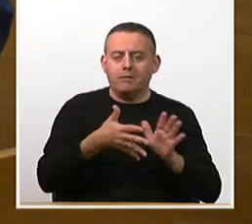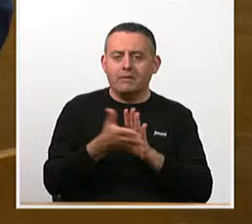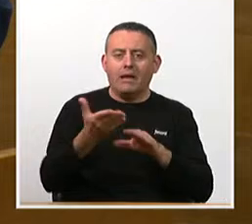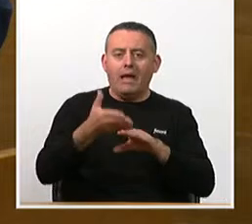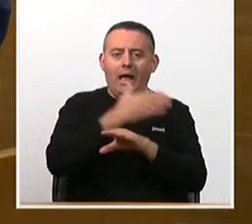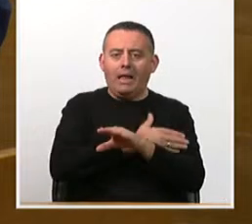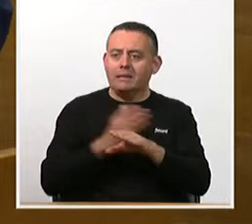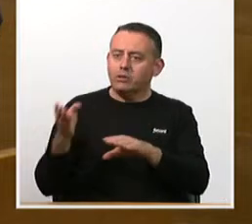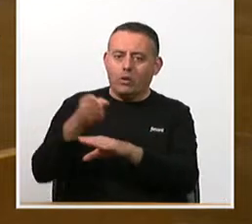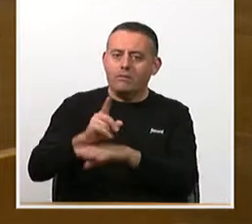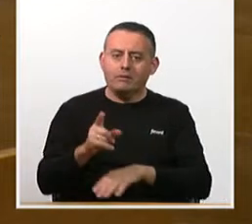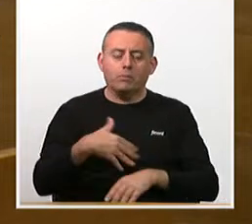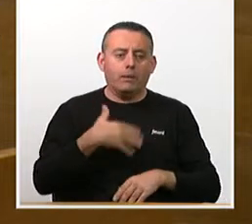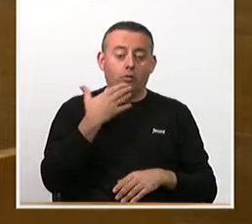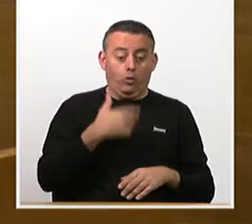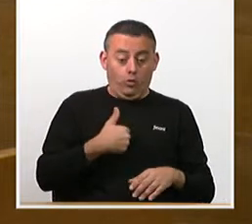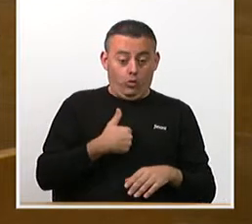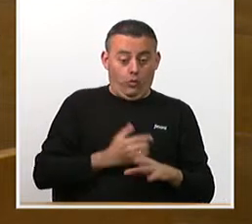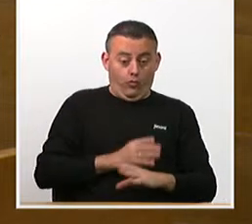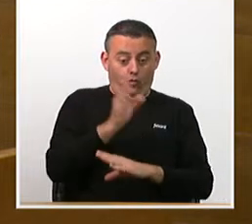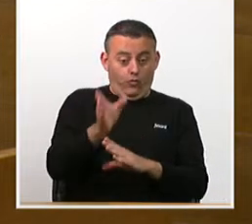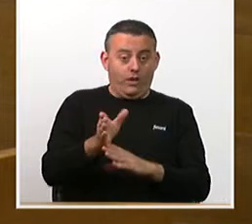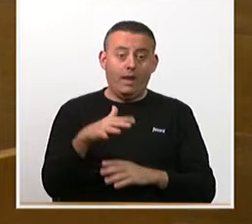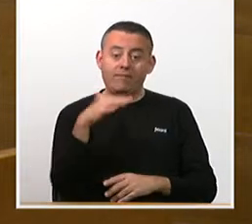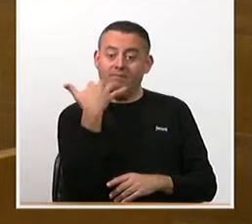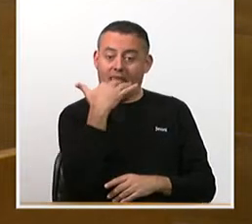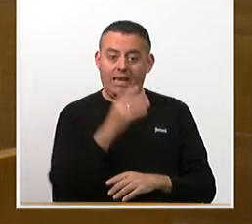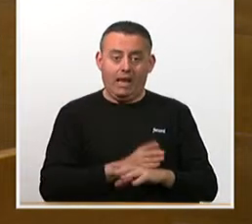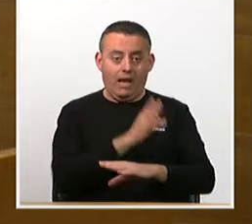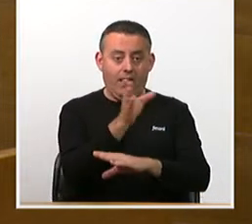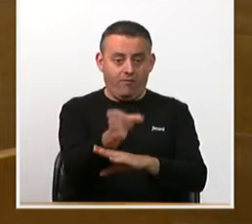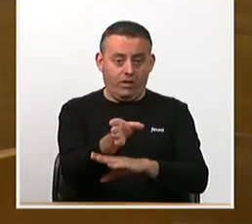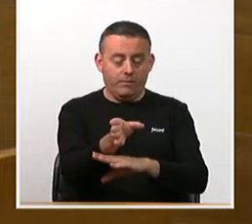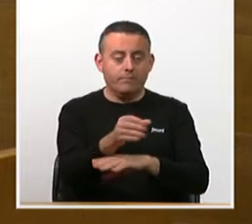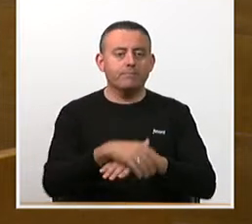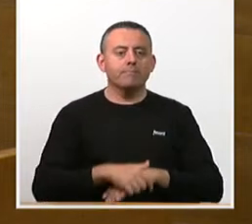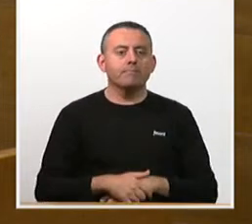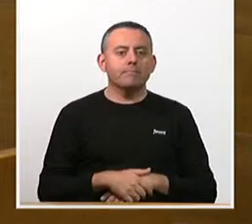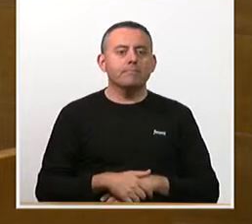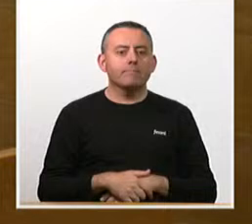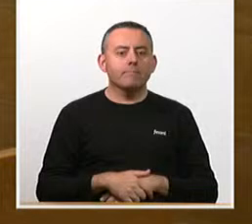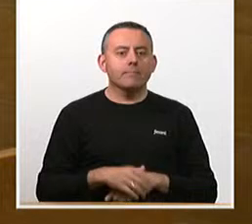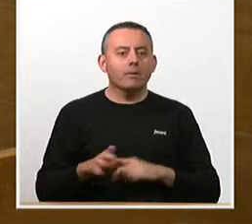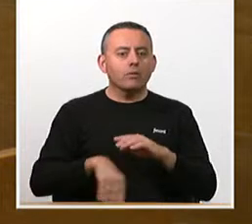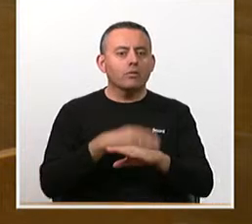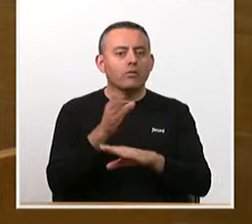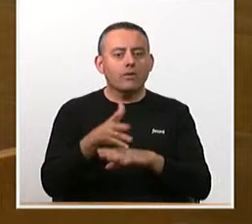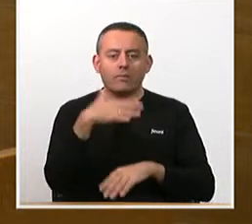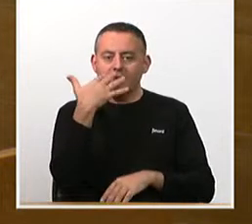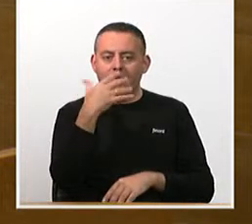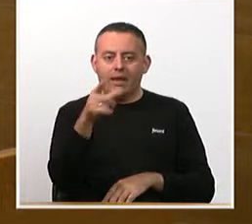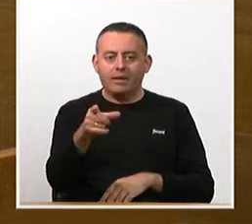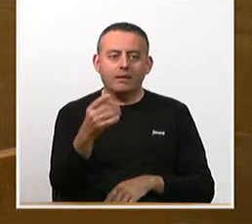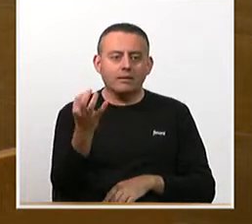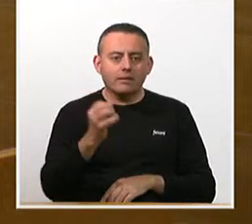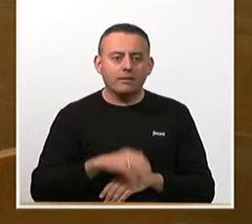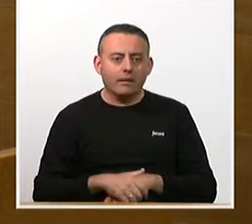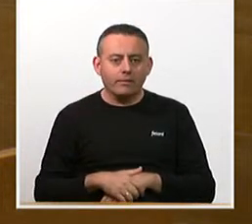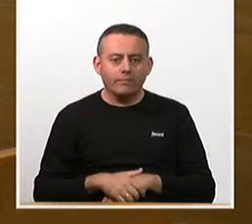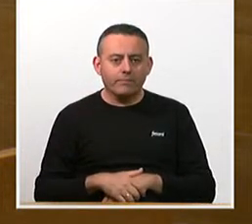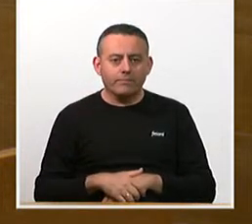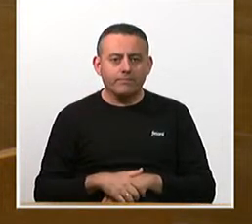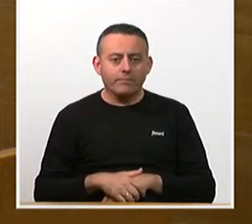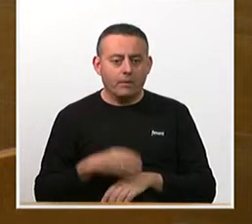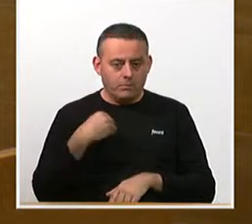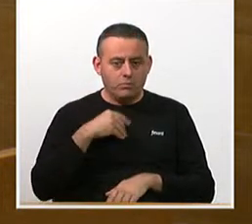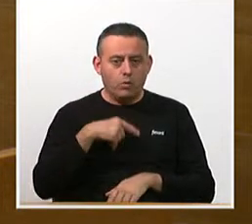fui a villena a solucionar un asunto ver cómo estaba la situación de uno de los centros que hemos echado para atrás pero que vamos a incluir en